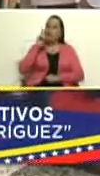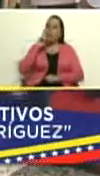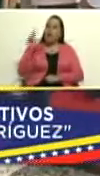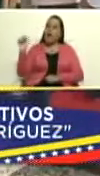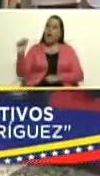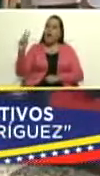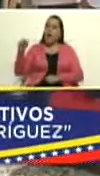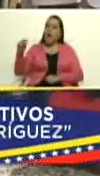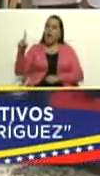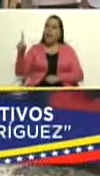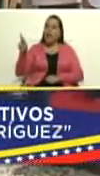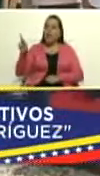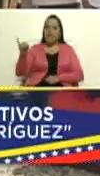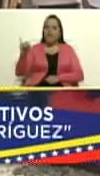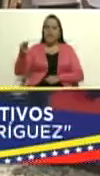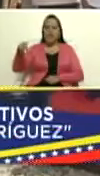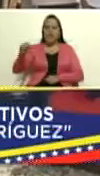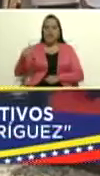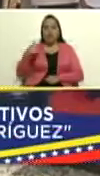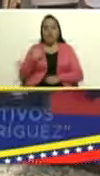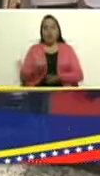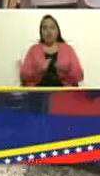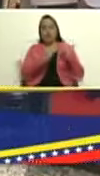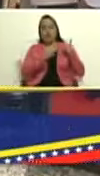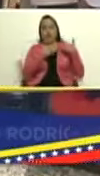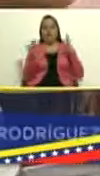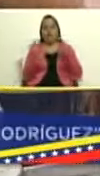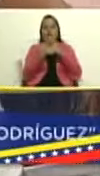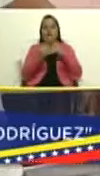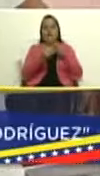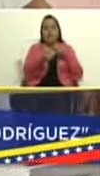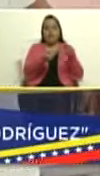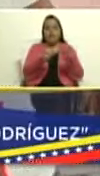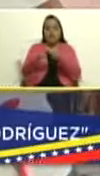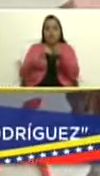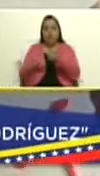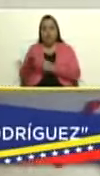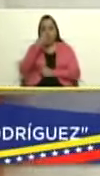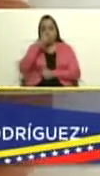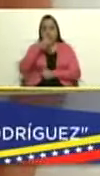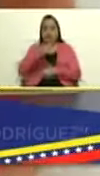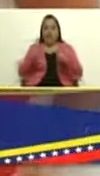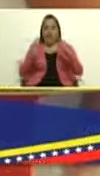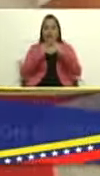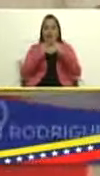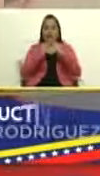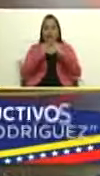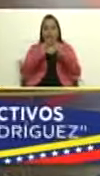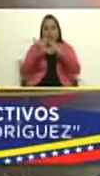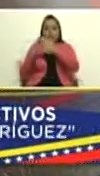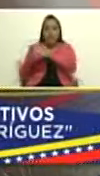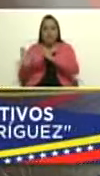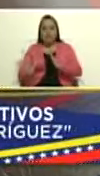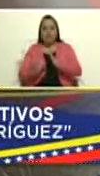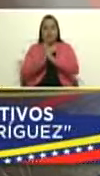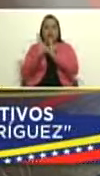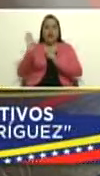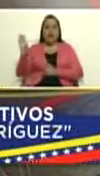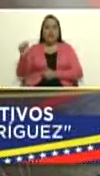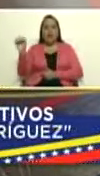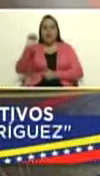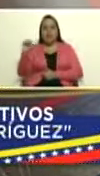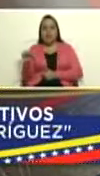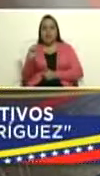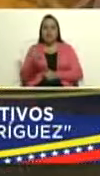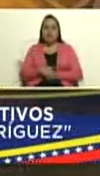la responsable de una de las casas de alimentación aquí en el Cerro, aquí en San Blas, sector San Blas. Aquí en